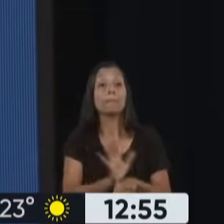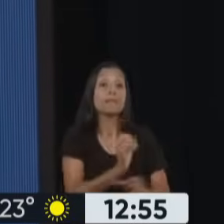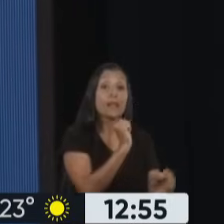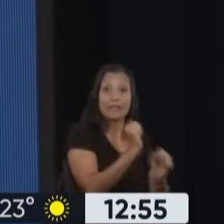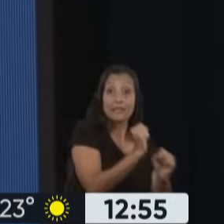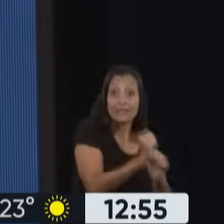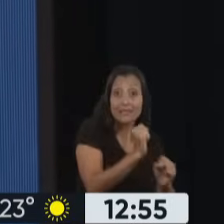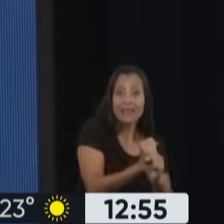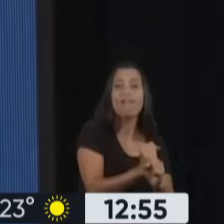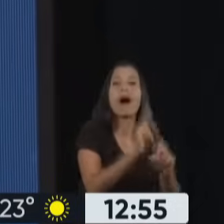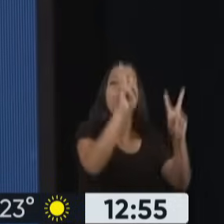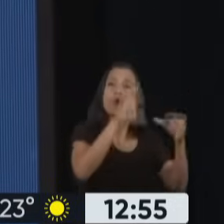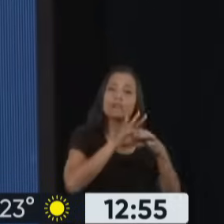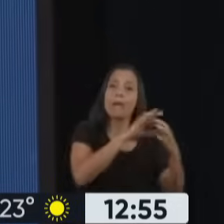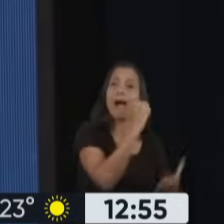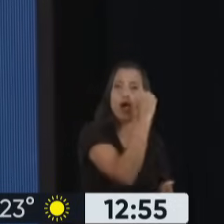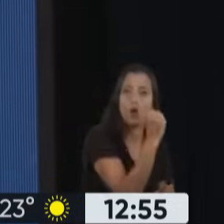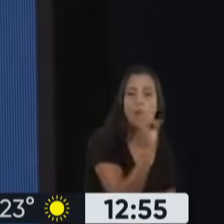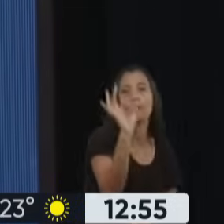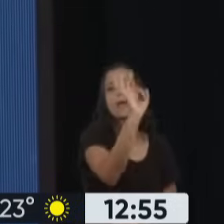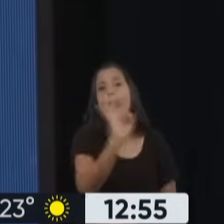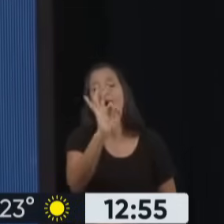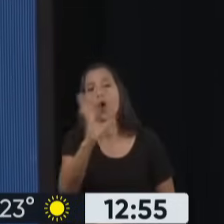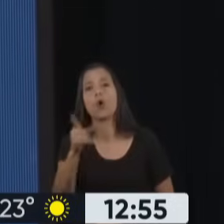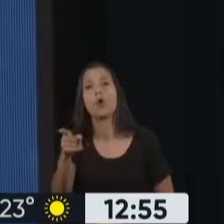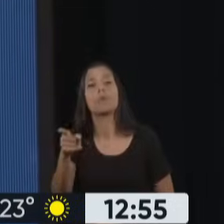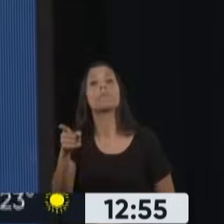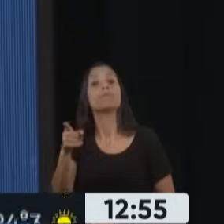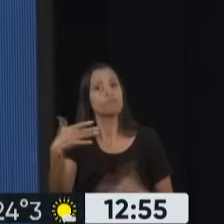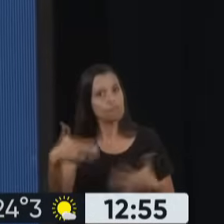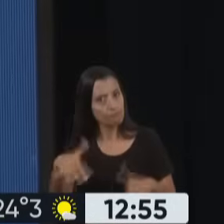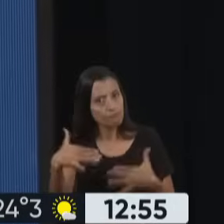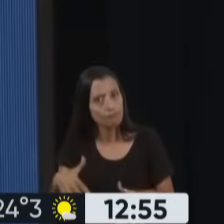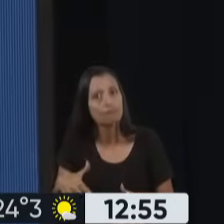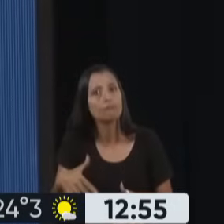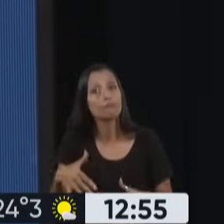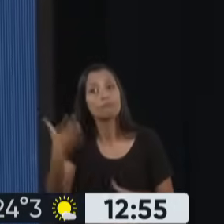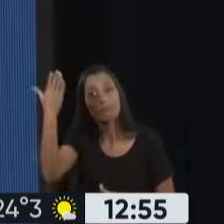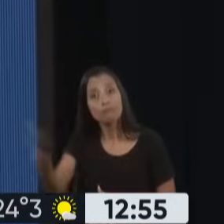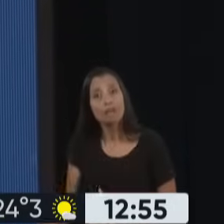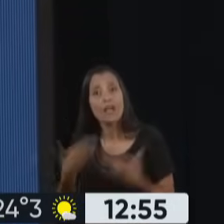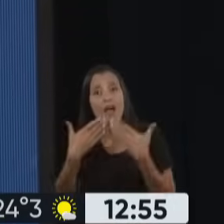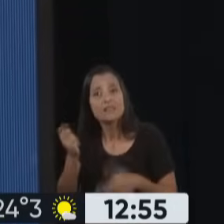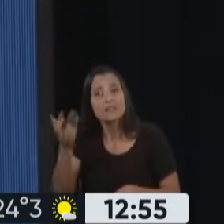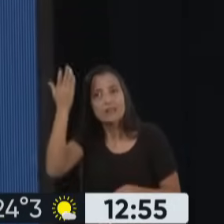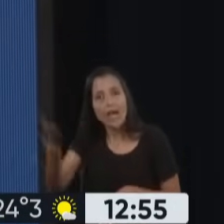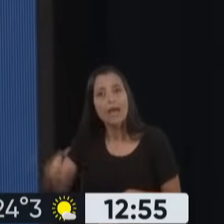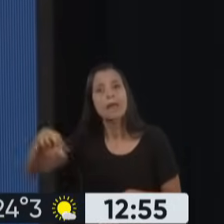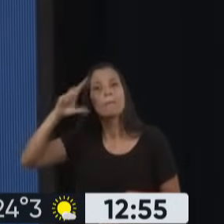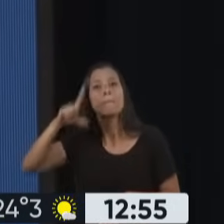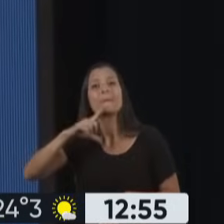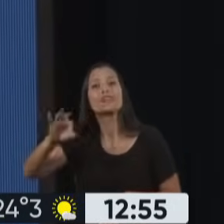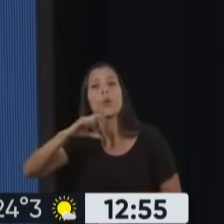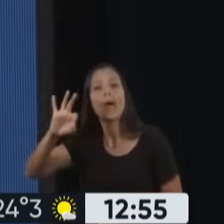hecho desde la macroeconomía, la enorme labor de Sandra Petovelo cortándole el